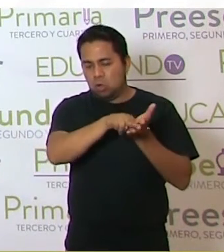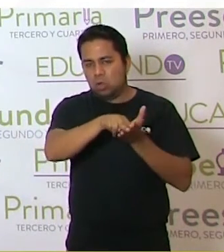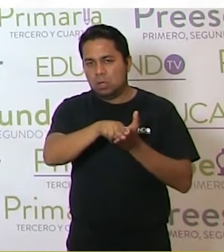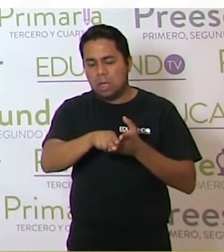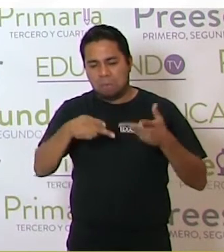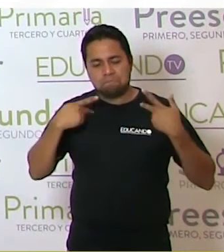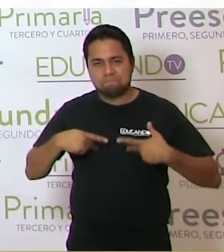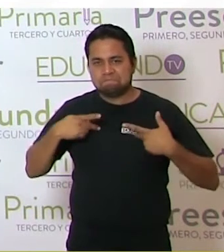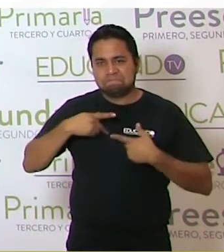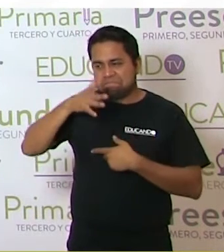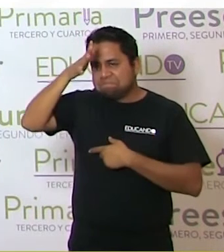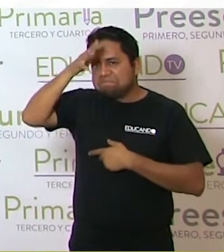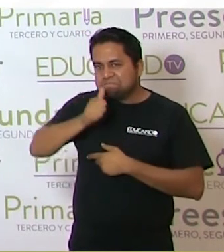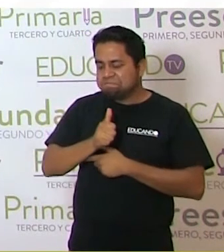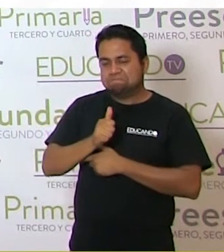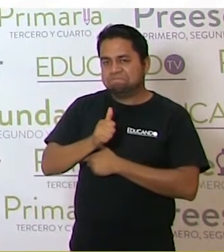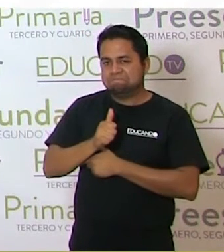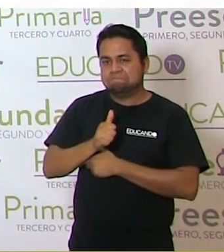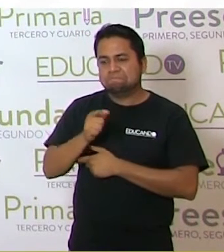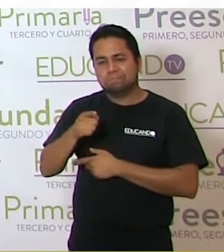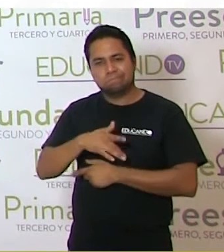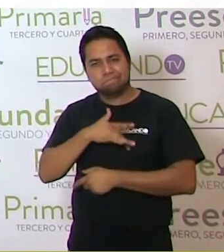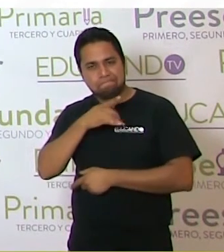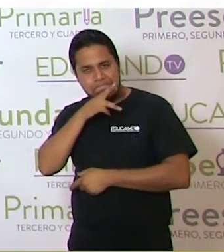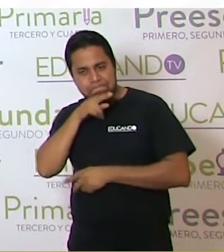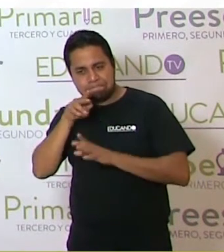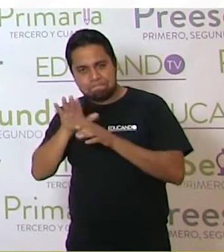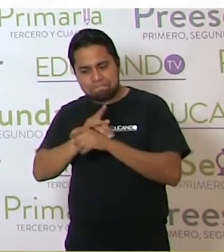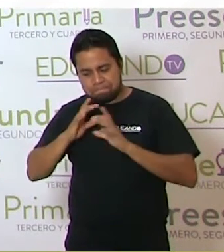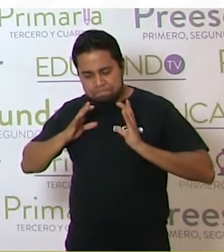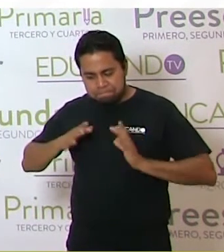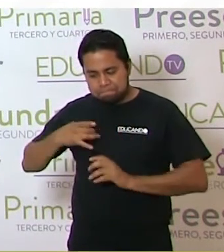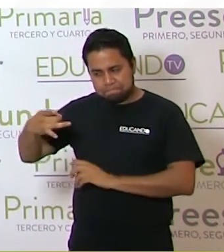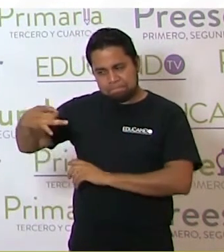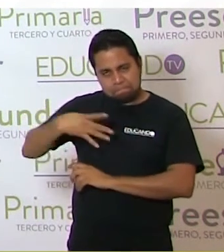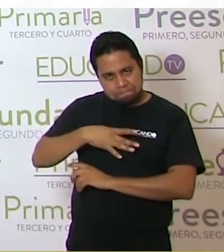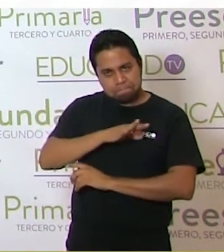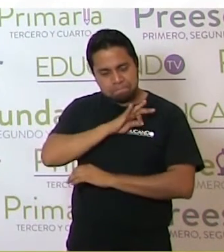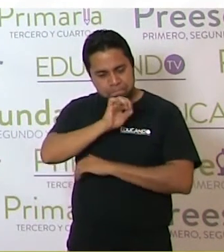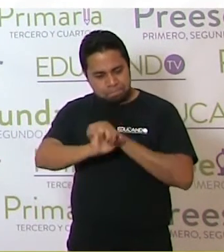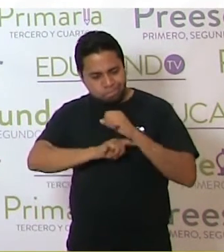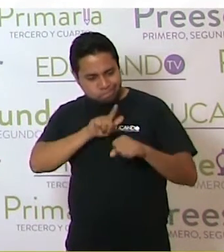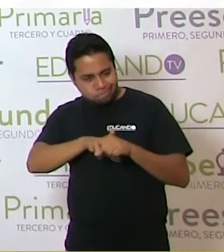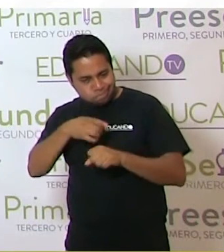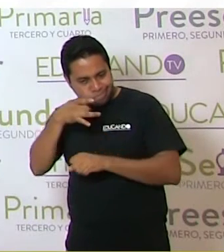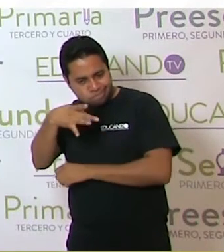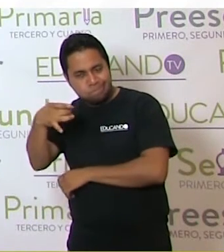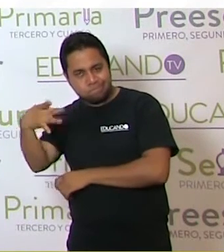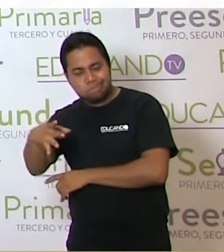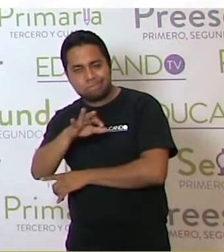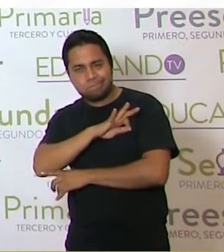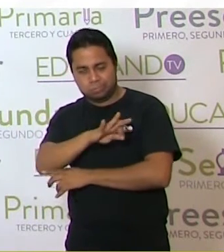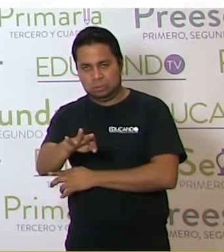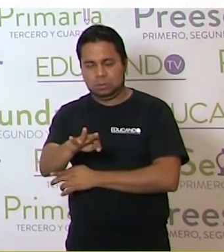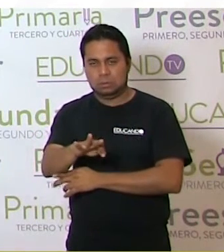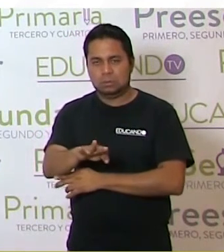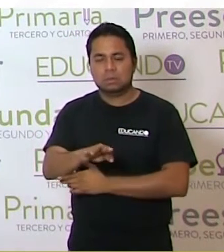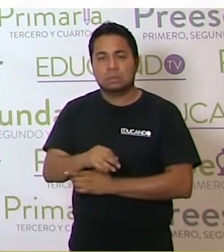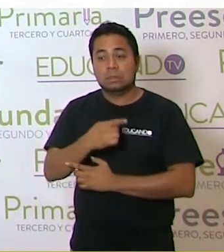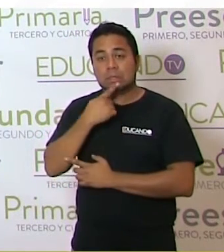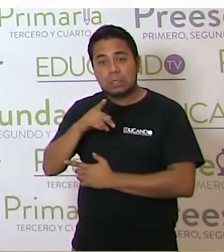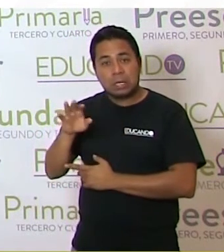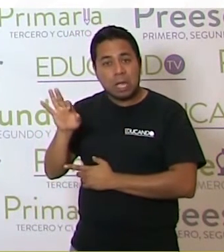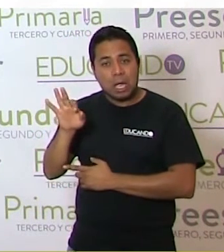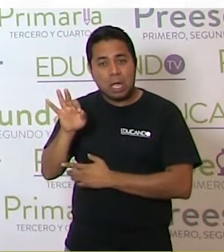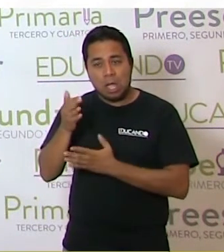opositores están preocupados por los riesgos a la salud y amenazas al medio ambiente asegurando que